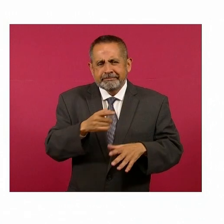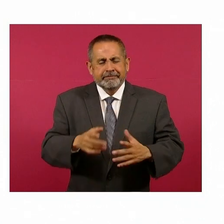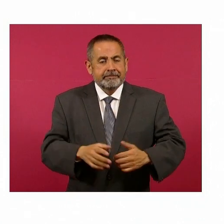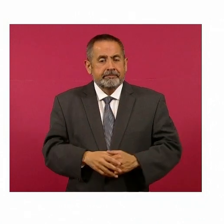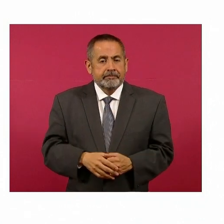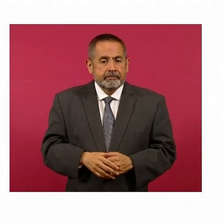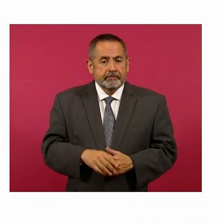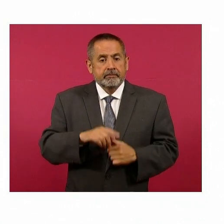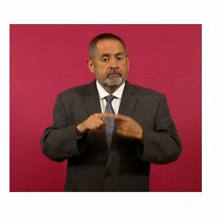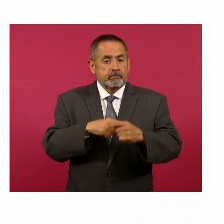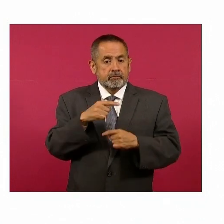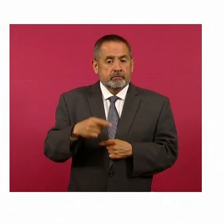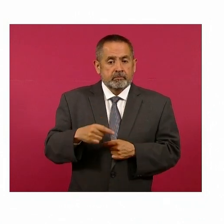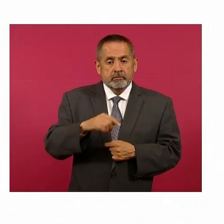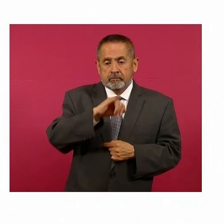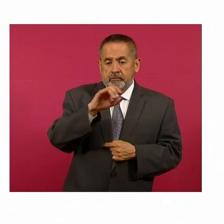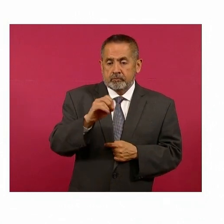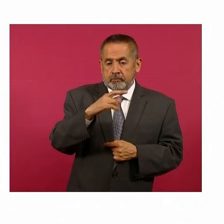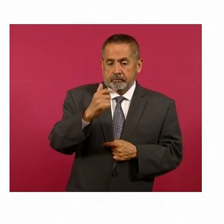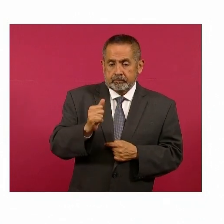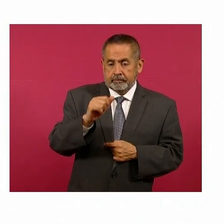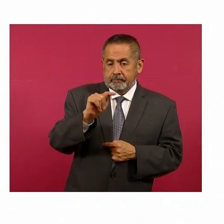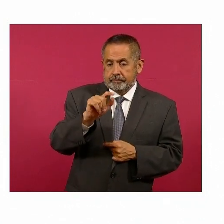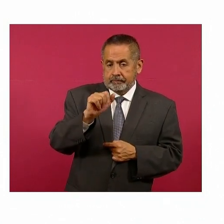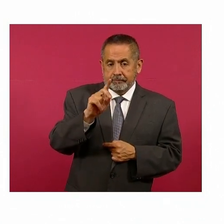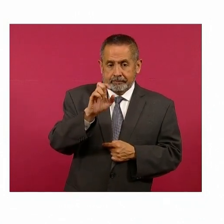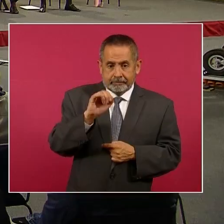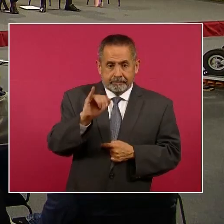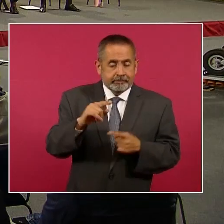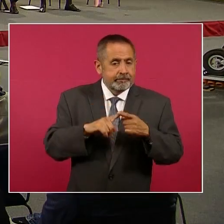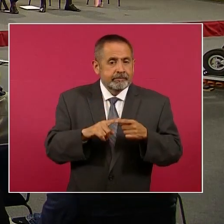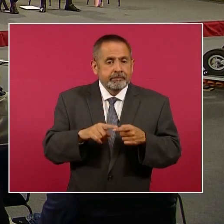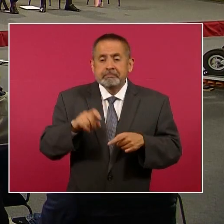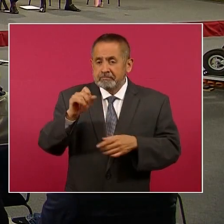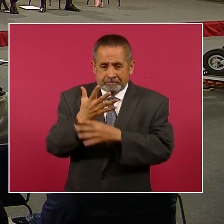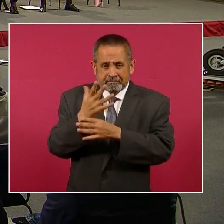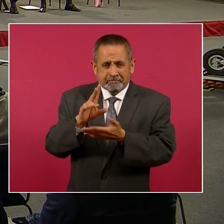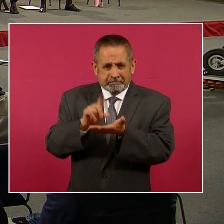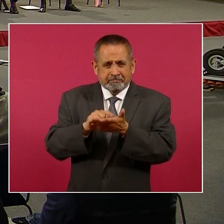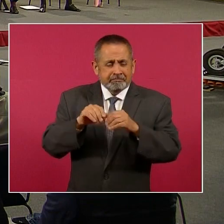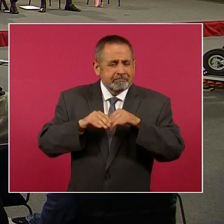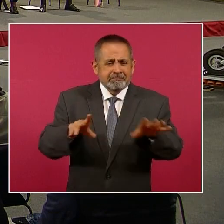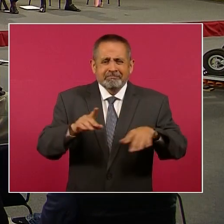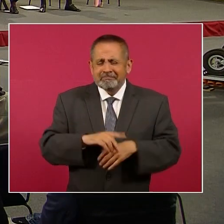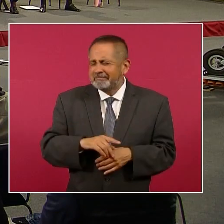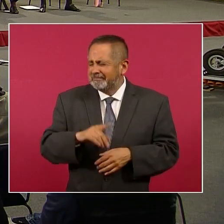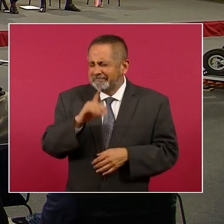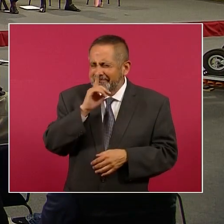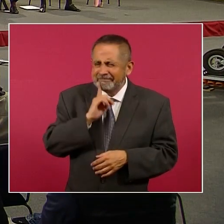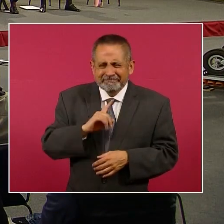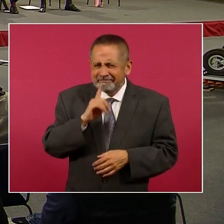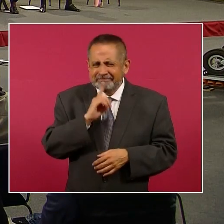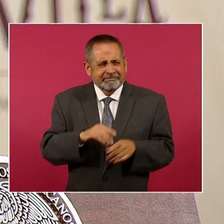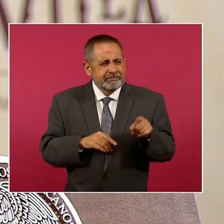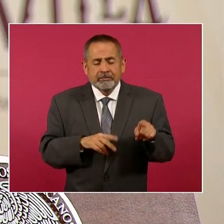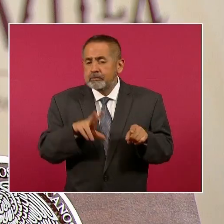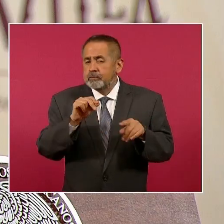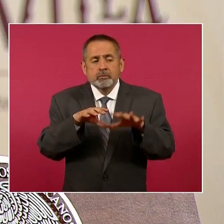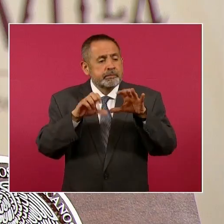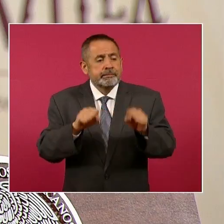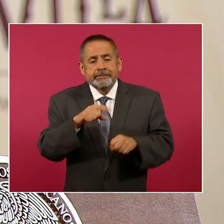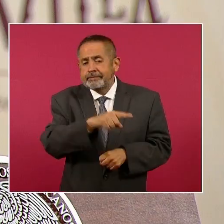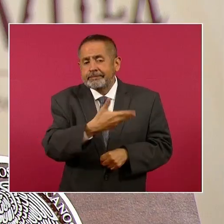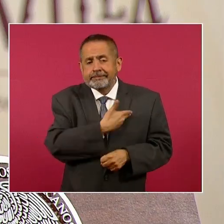Cuando Jorge Tadei, en esta misma publicación, desmintió que se tratara de la ahora presidenta del